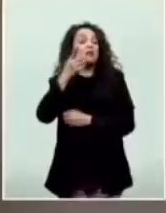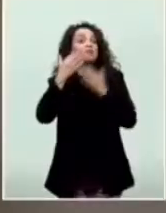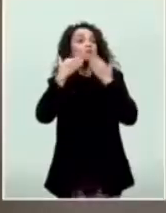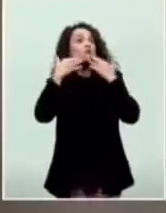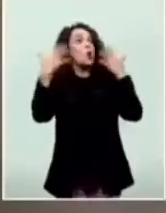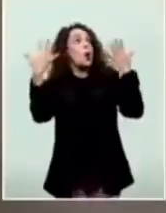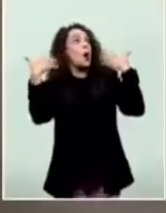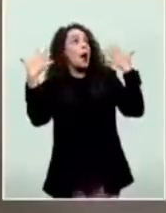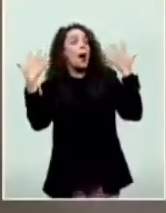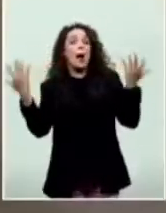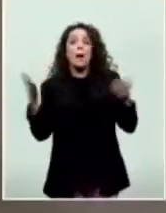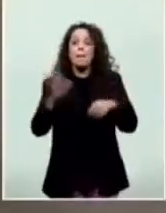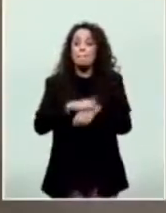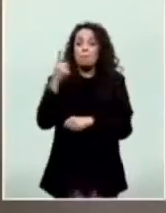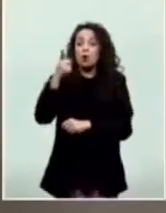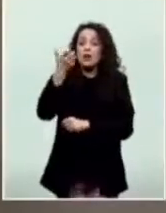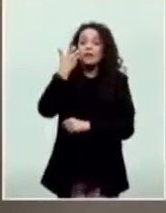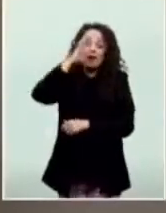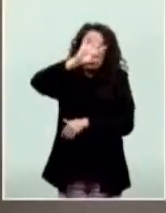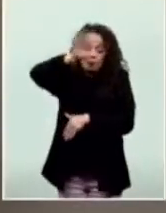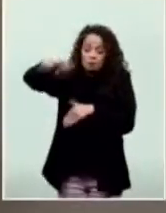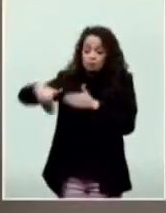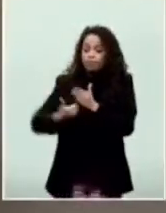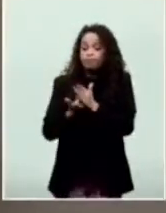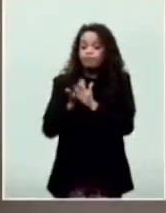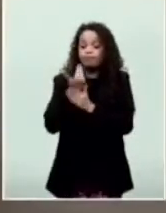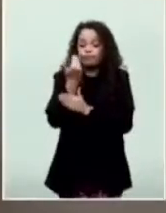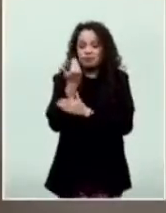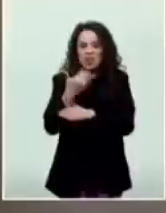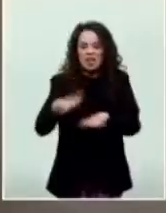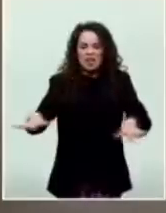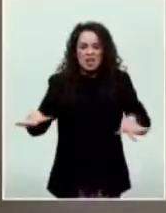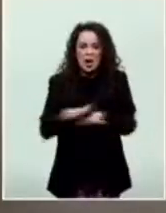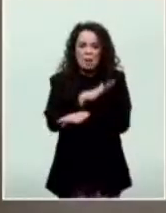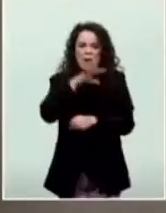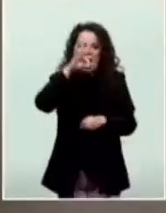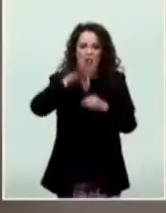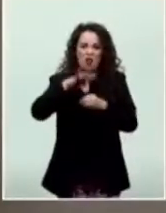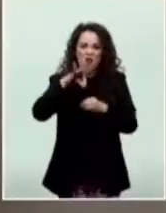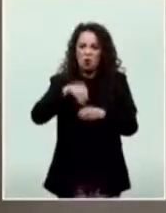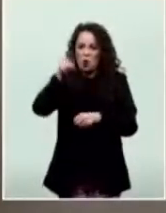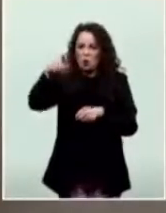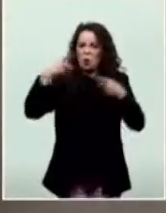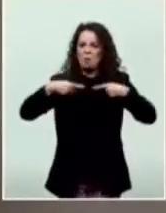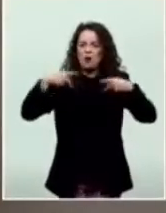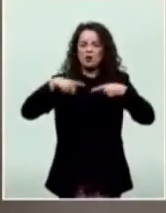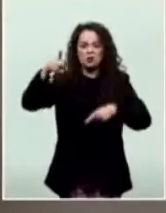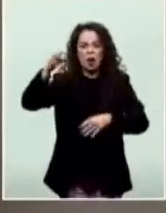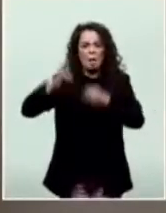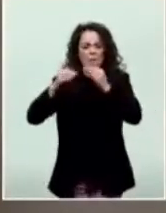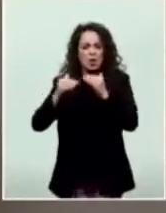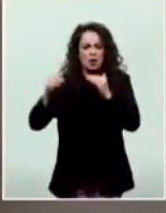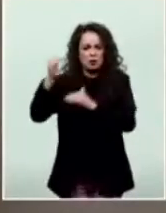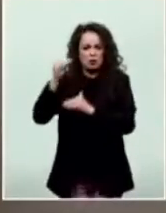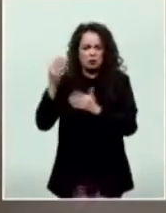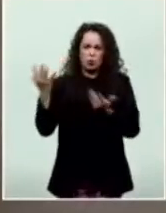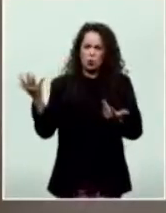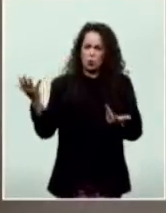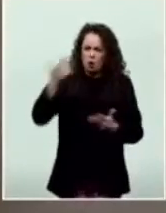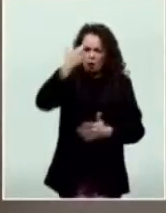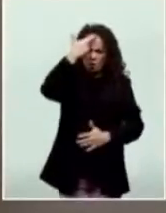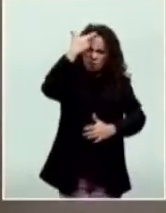lo que quería es que al día siguiente cambiar los votos de los ministros. Uy, qué falta de respeto a los